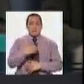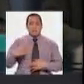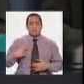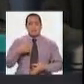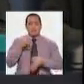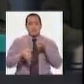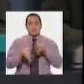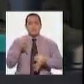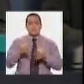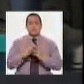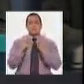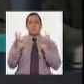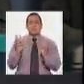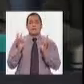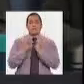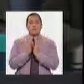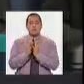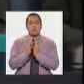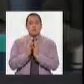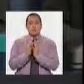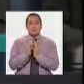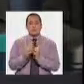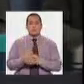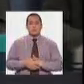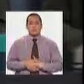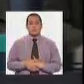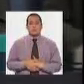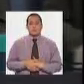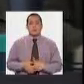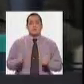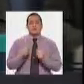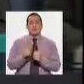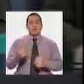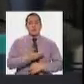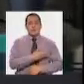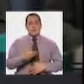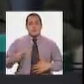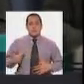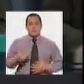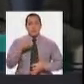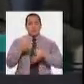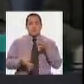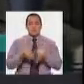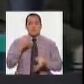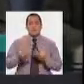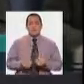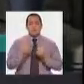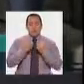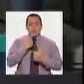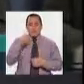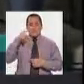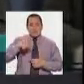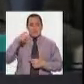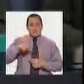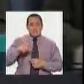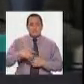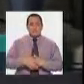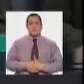Justicia la reunión con el presidente del Poder Judicial porque era